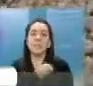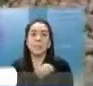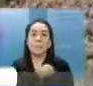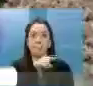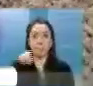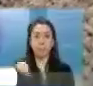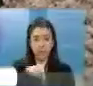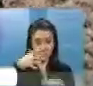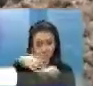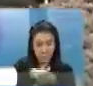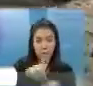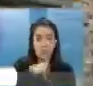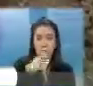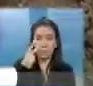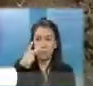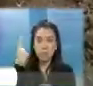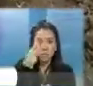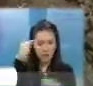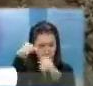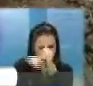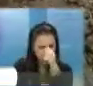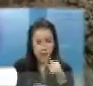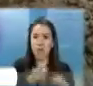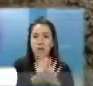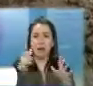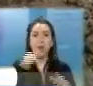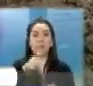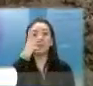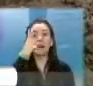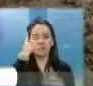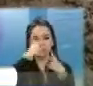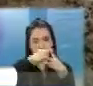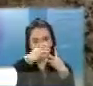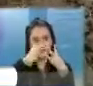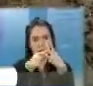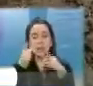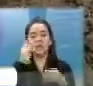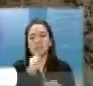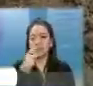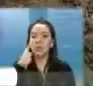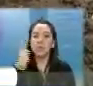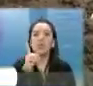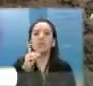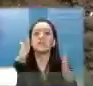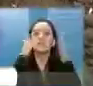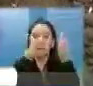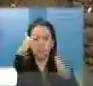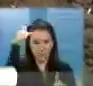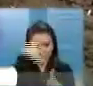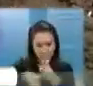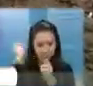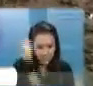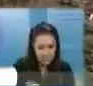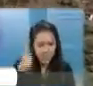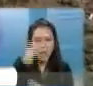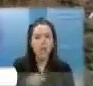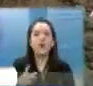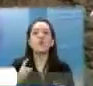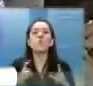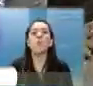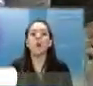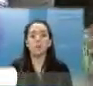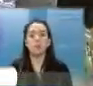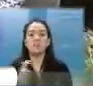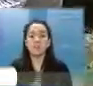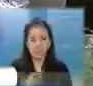fiscal Héctor Canastú, su búsqueda es efectuada 3 veces por semana. Las exhumaciones se han realizado en distintos lugares, como